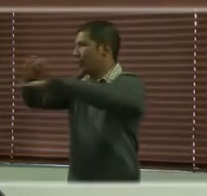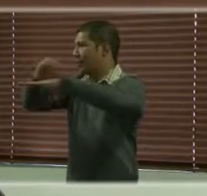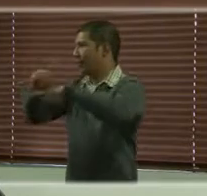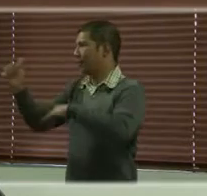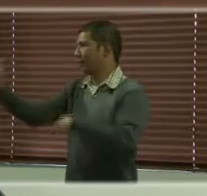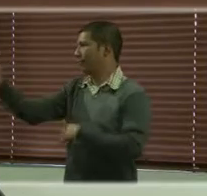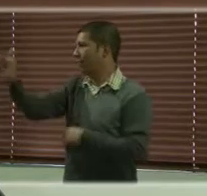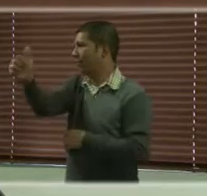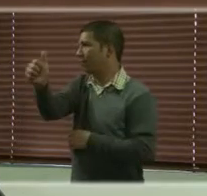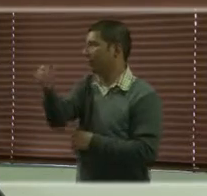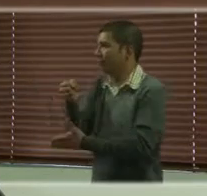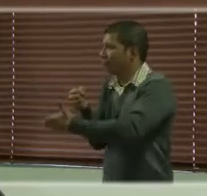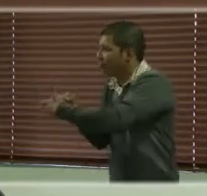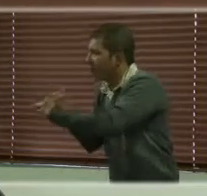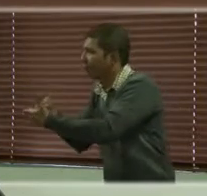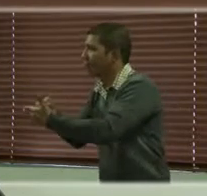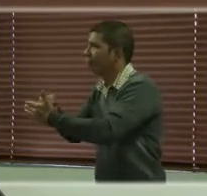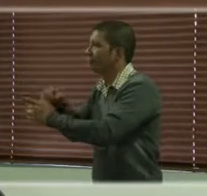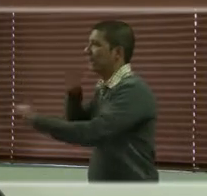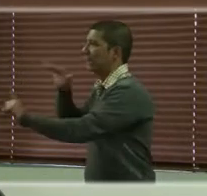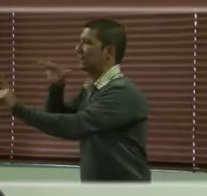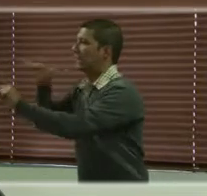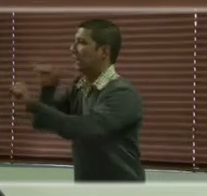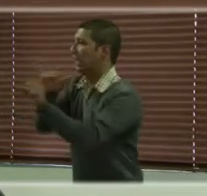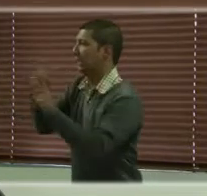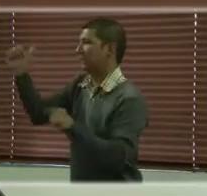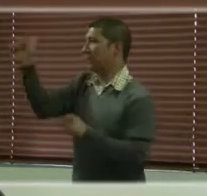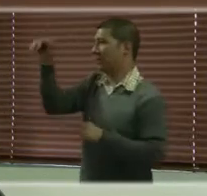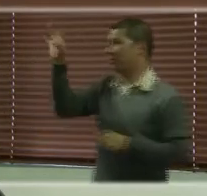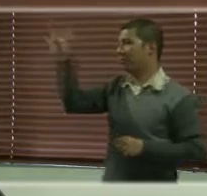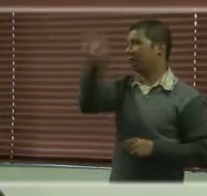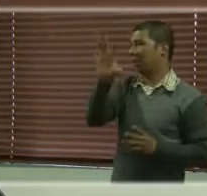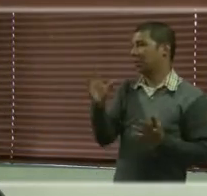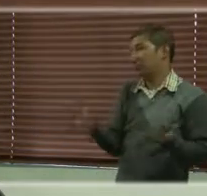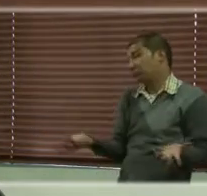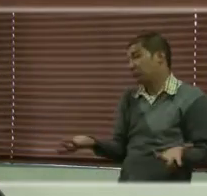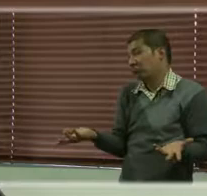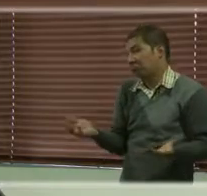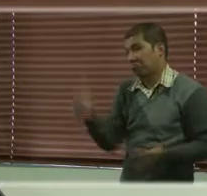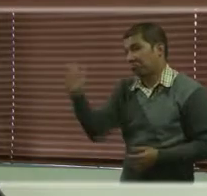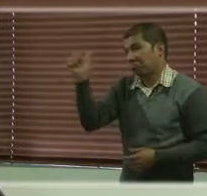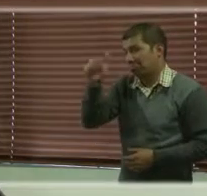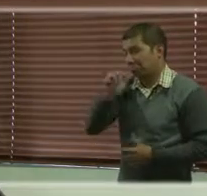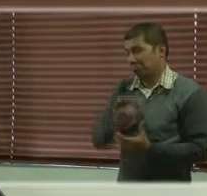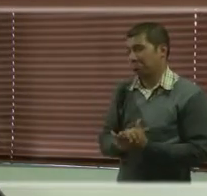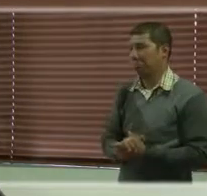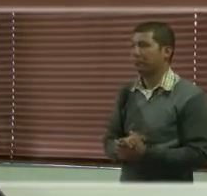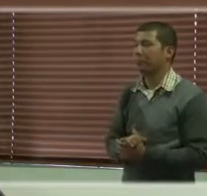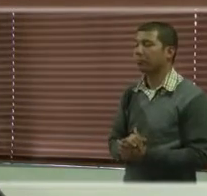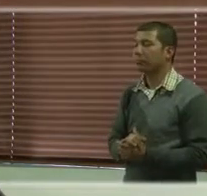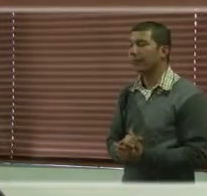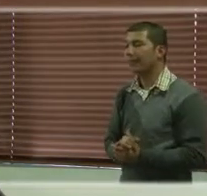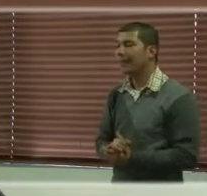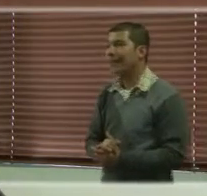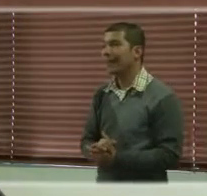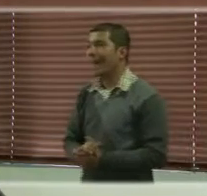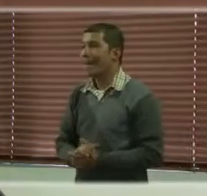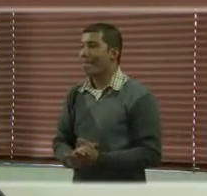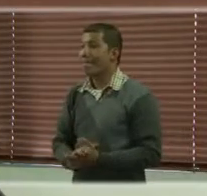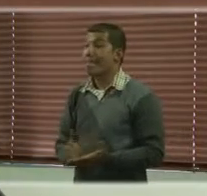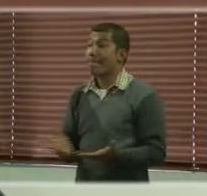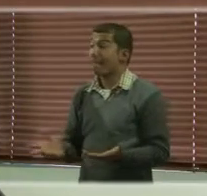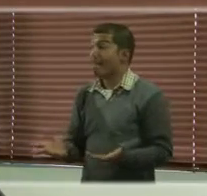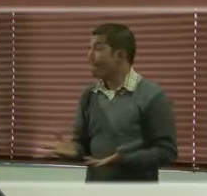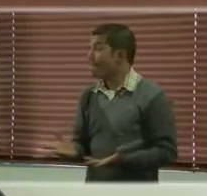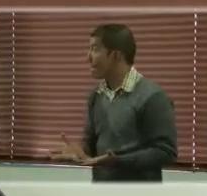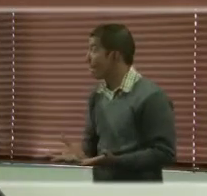sus estados para que los estados presenten a a una persona que tenga x o y discapacidad tenemos